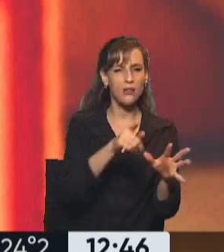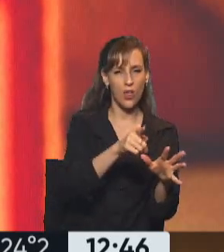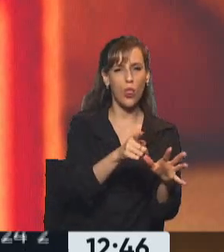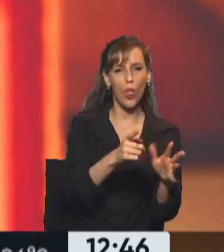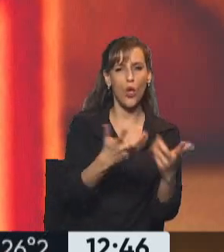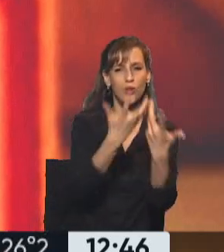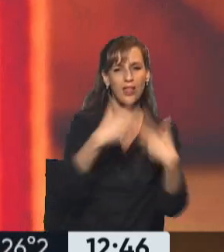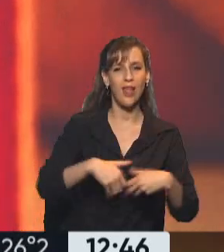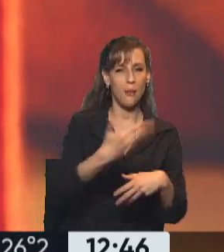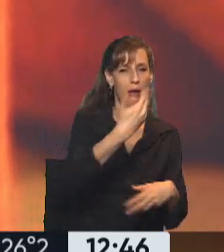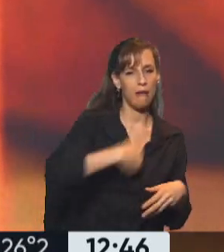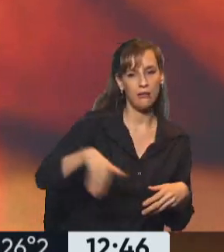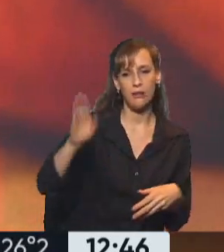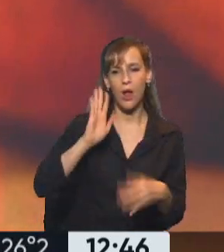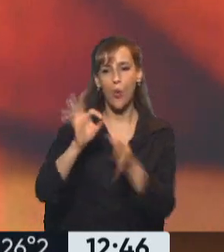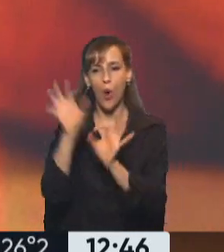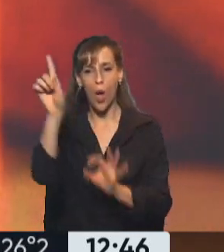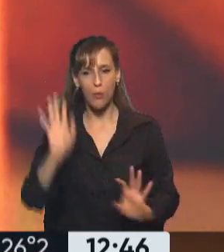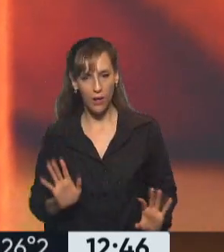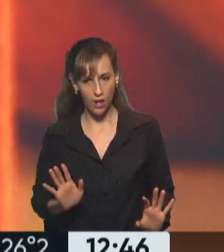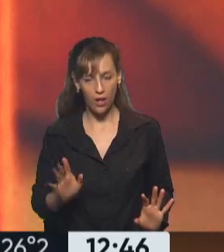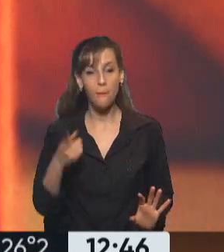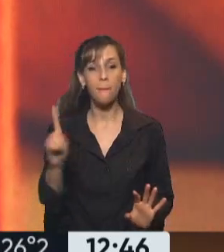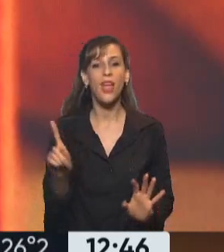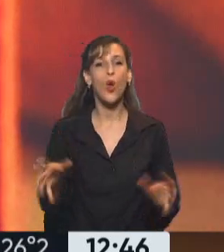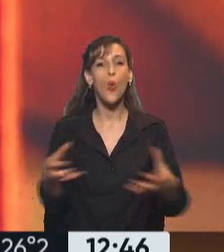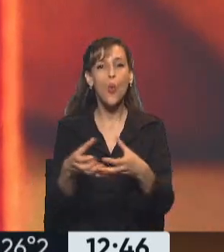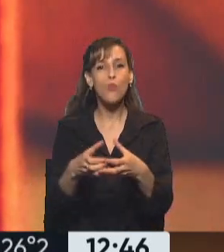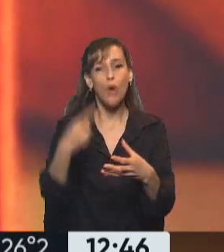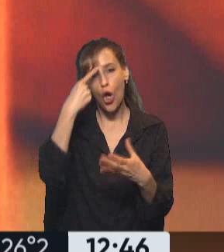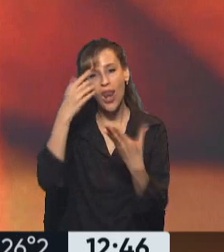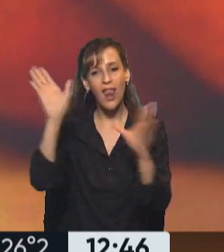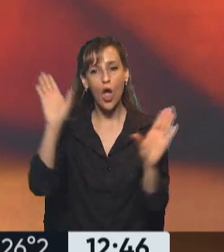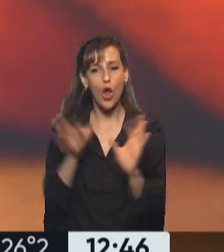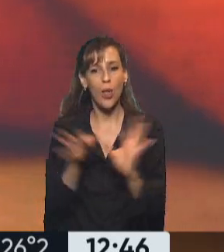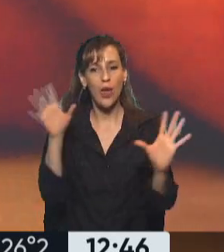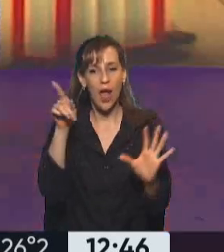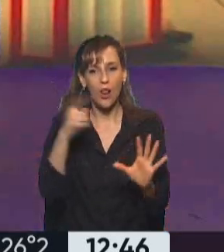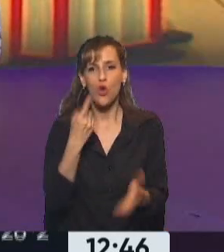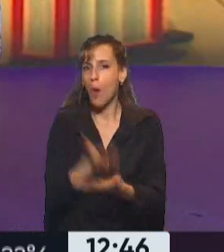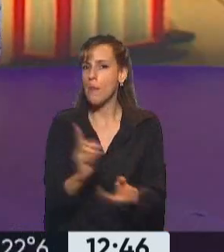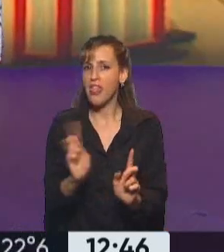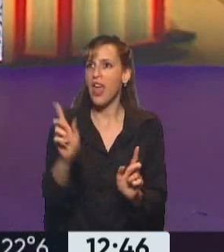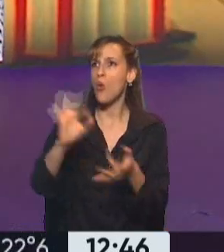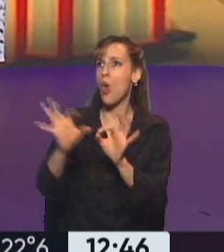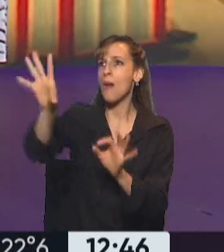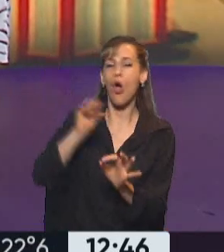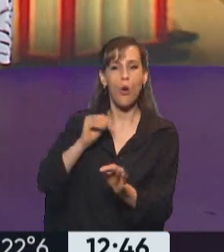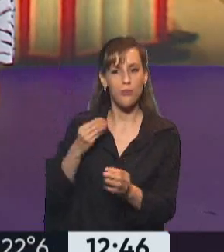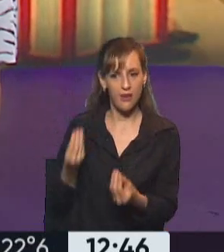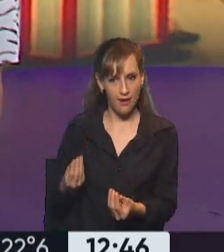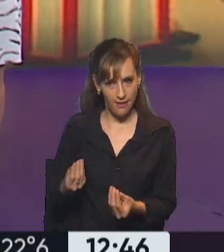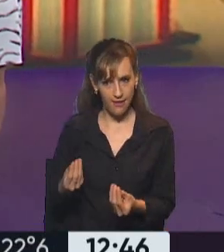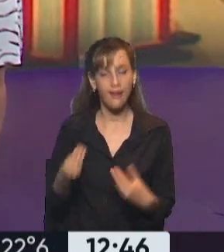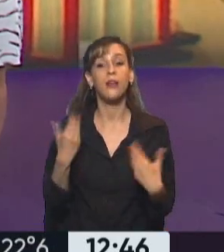no te dicen, ahí sí, copiemos a Europa, porque ese ejemplo prefiero no tomarlo. Y vamos ahora al último dato, que a